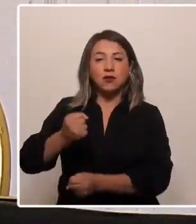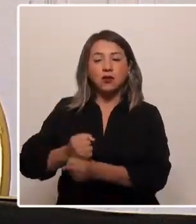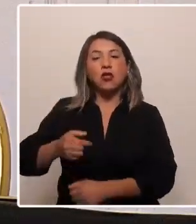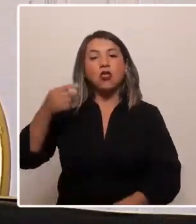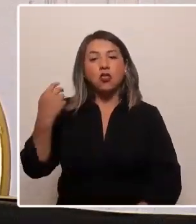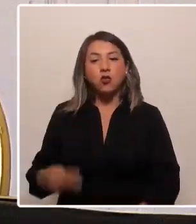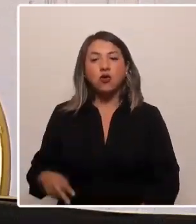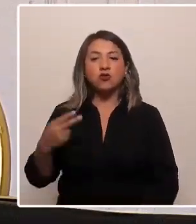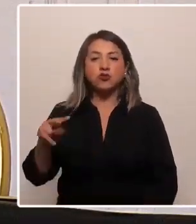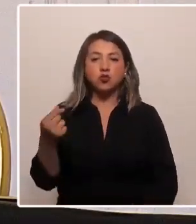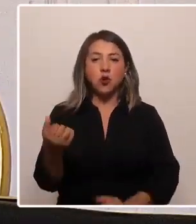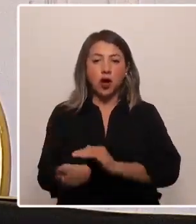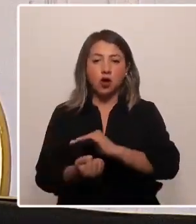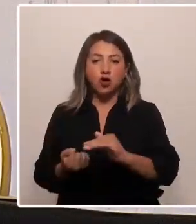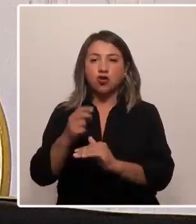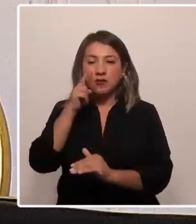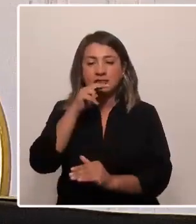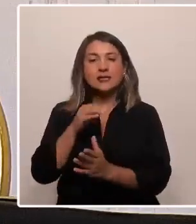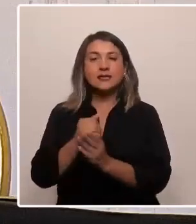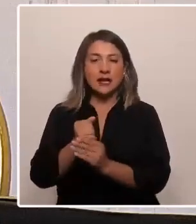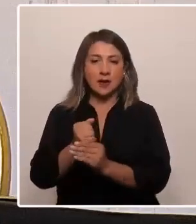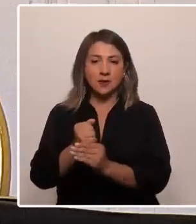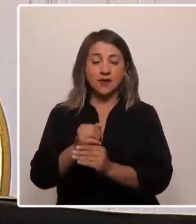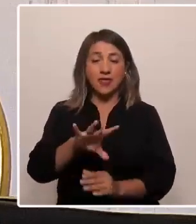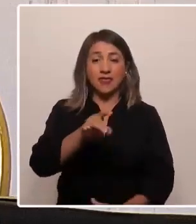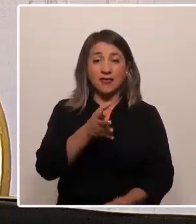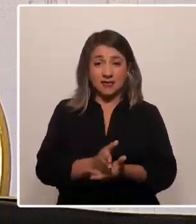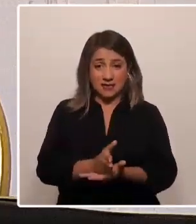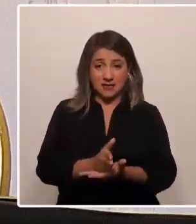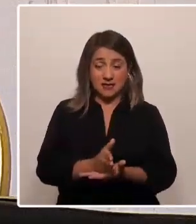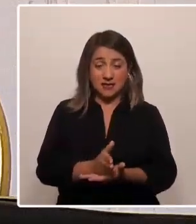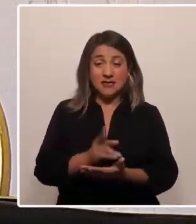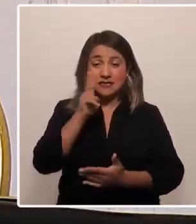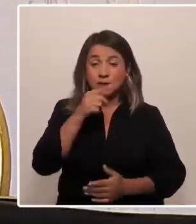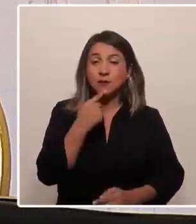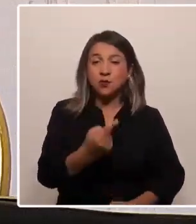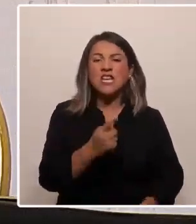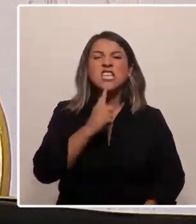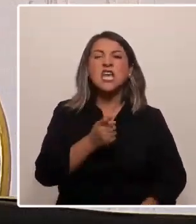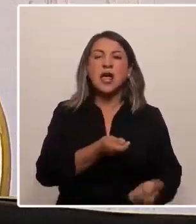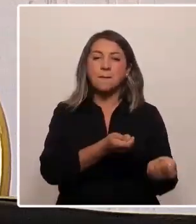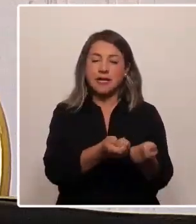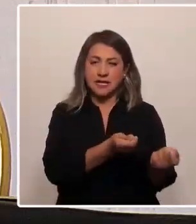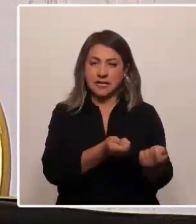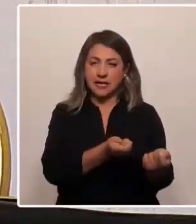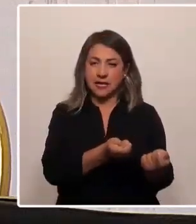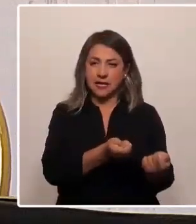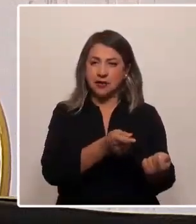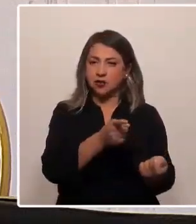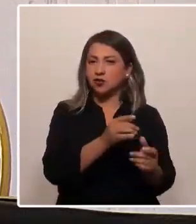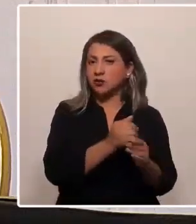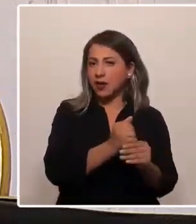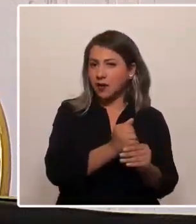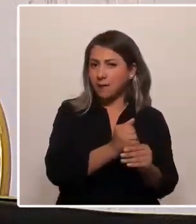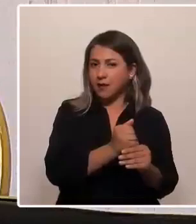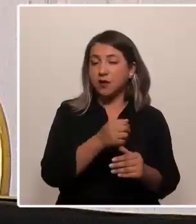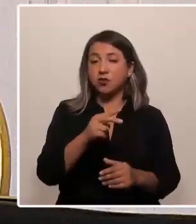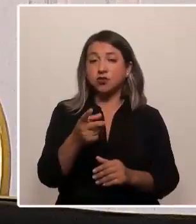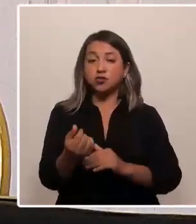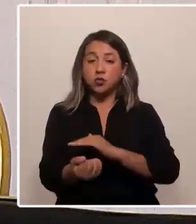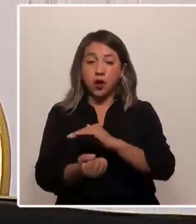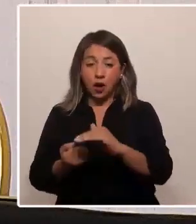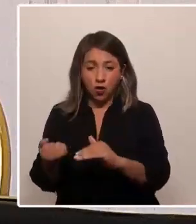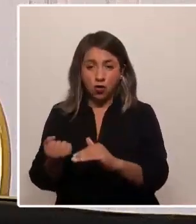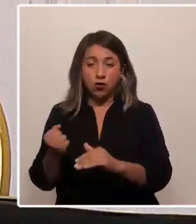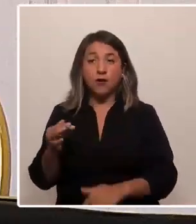trampa. Que nadie decida sin preguntarles quién administra sus ahorros, por ahí viene la trampa. Que sus ahorros presentes